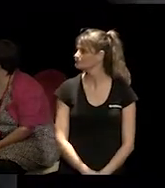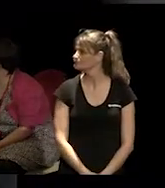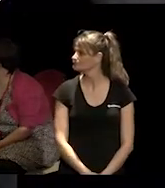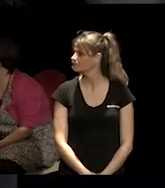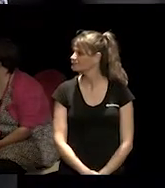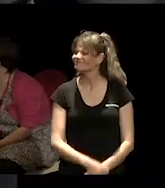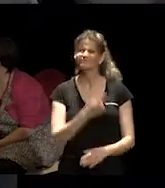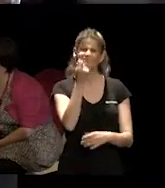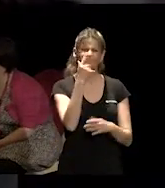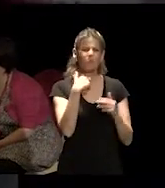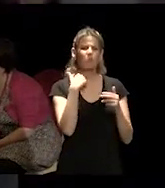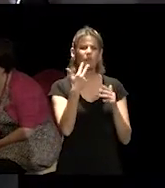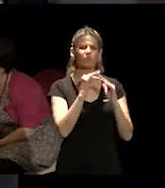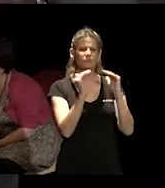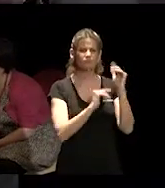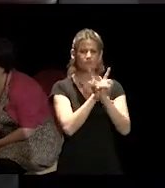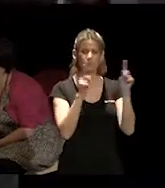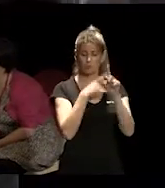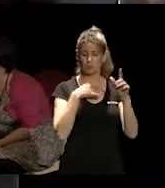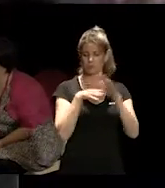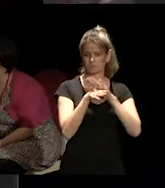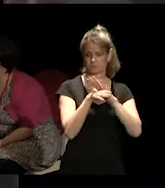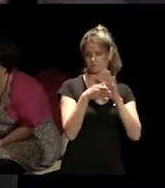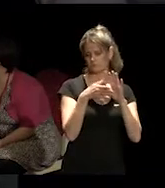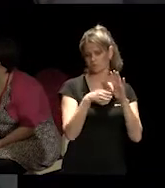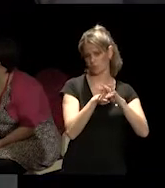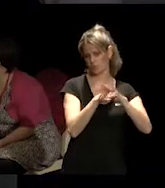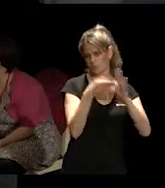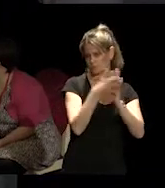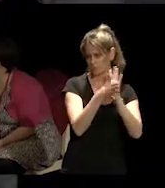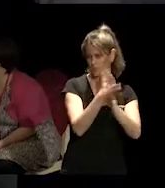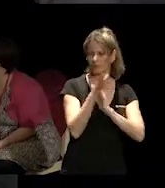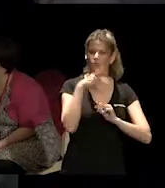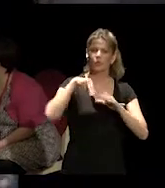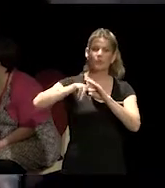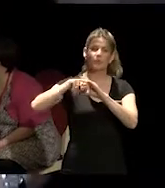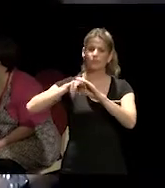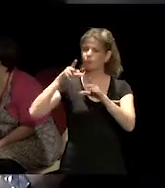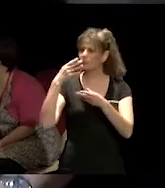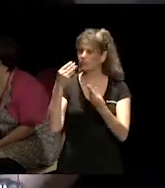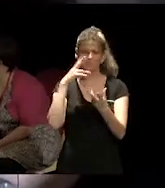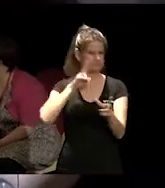Vale, si bajamos un poco la música puedo continuar con la exposición porque es un vídeo muy, muy evocativo.